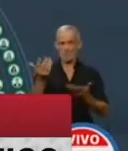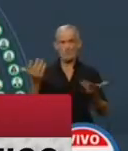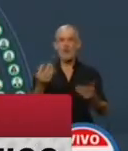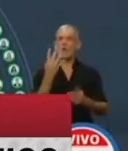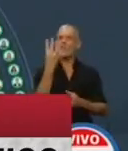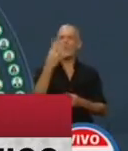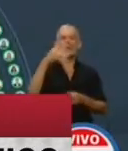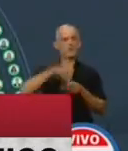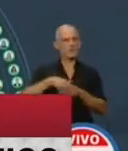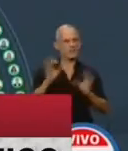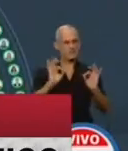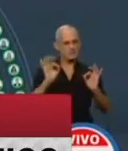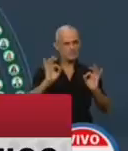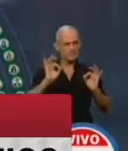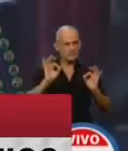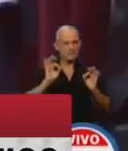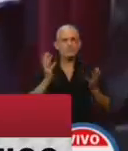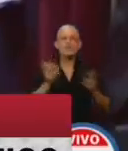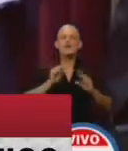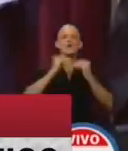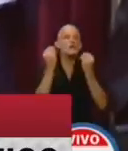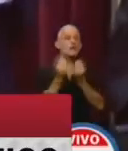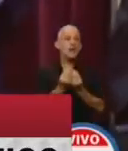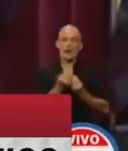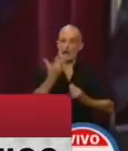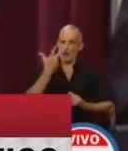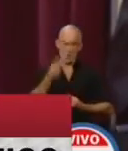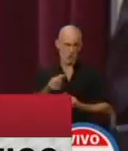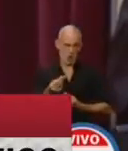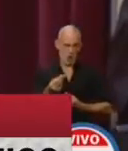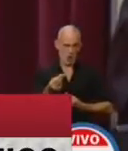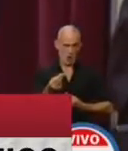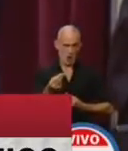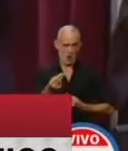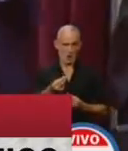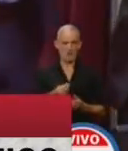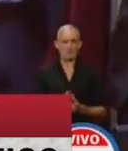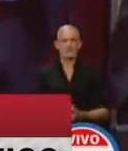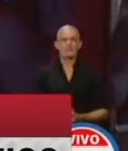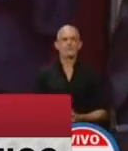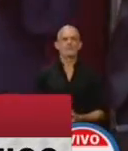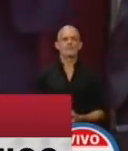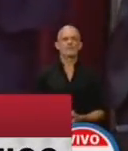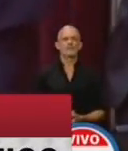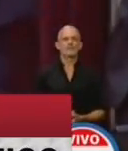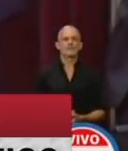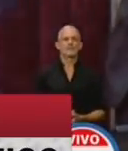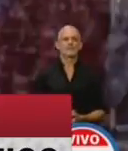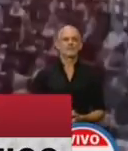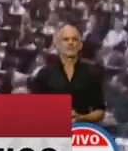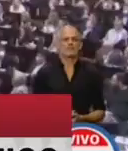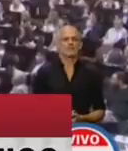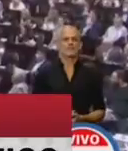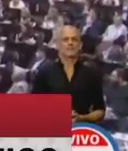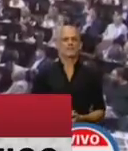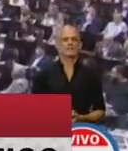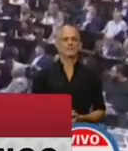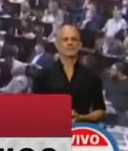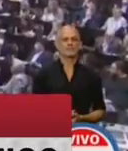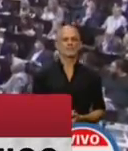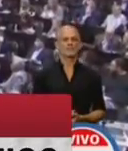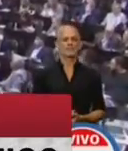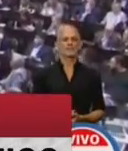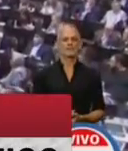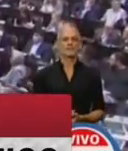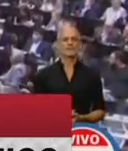buscaban era que esto vuelva a comisión y seguir rompiéndonos a nosotros. O sea que nosotros estamos dispuestos a volver a la comisión, estamos dispuestos a